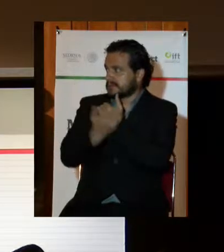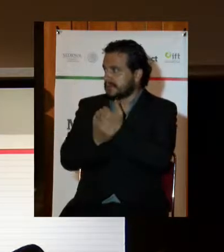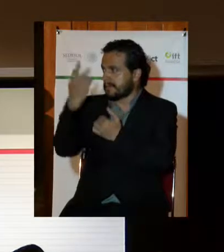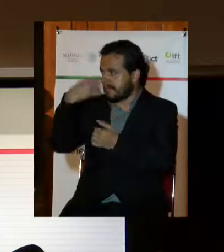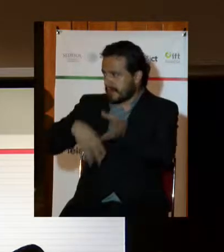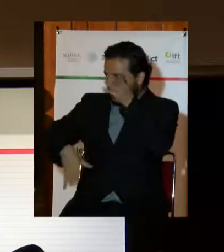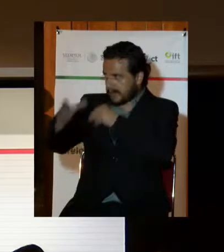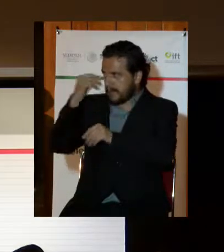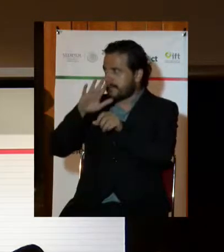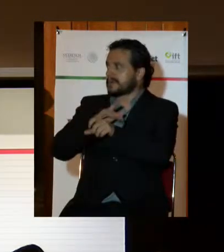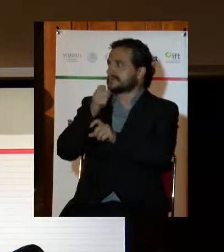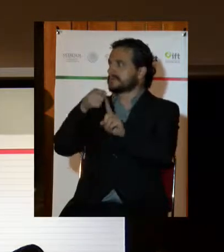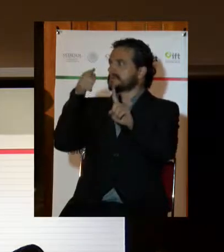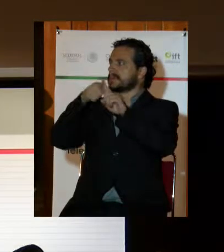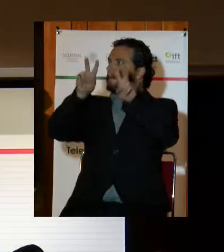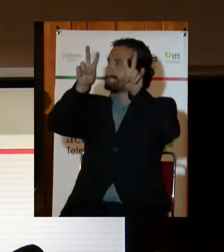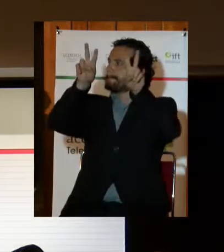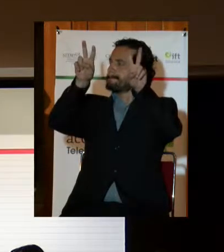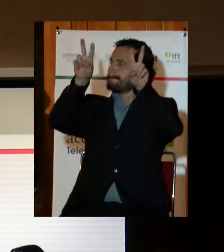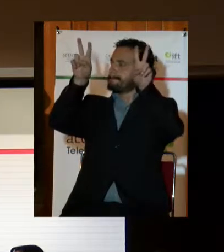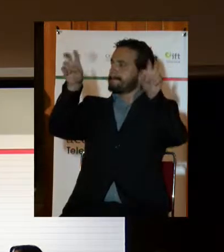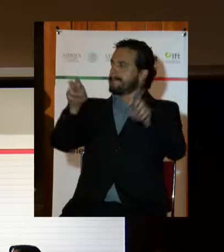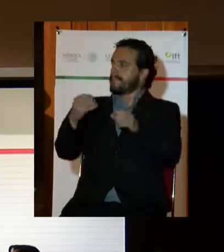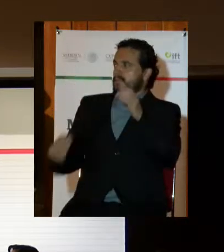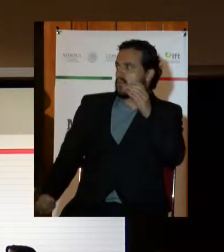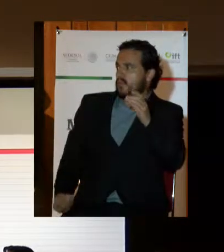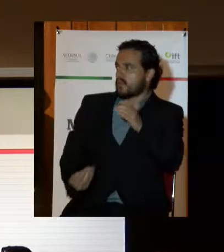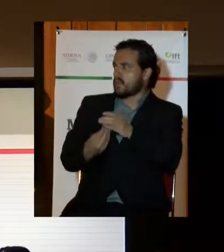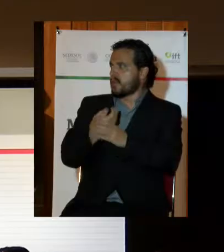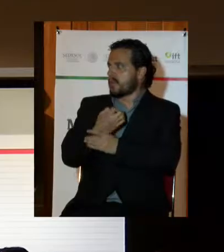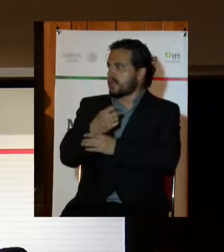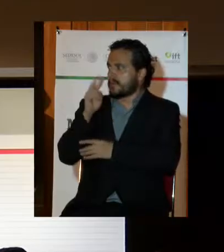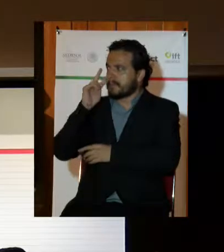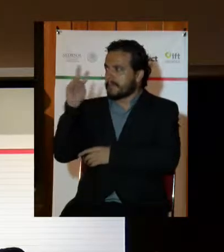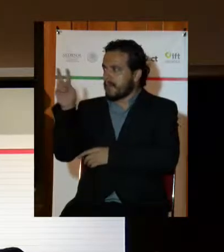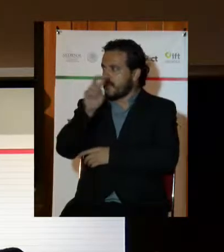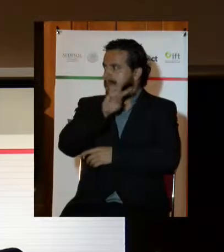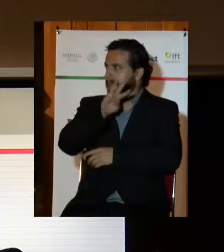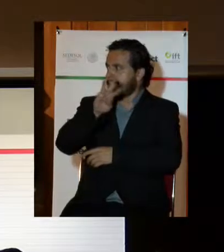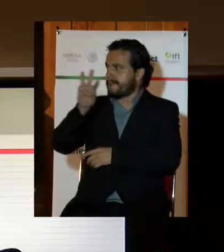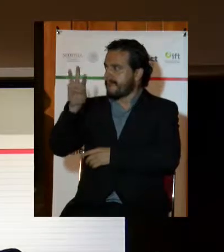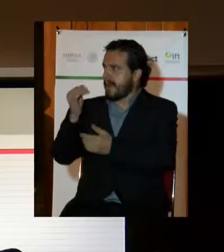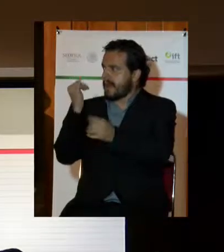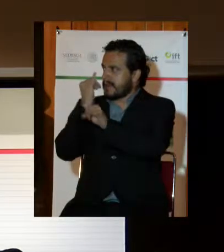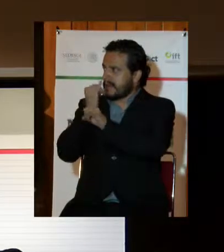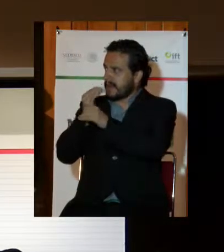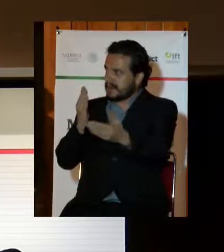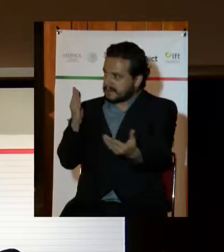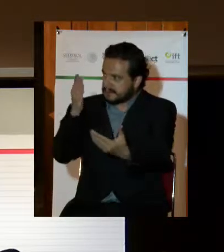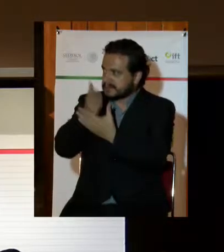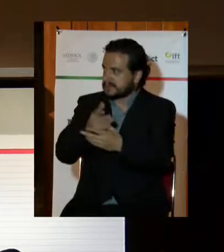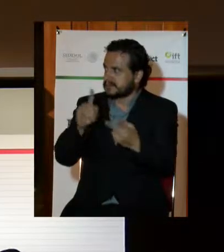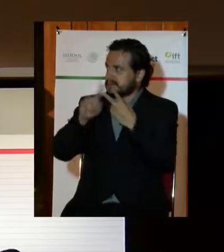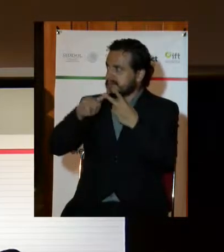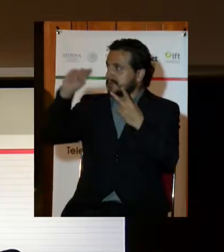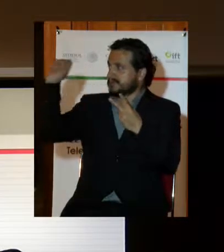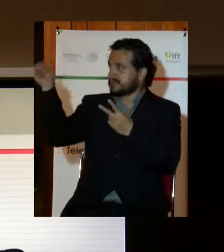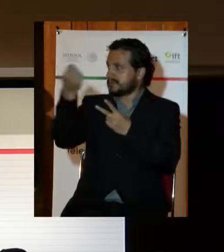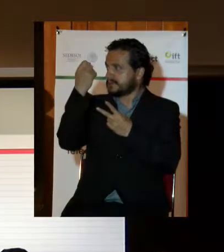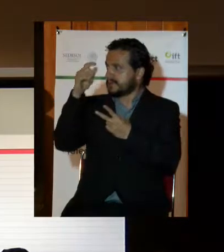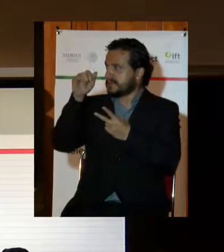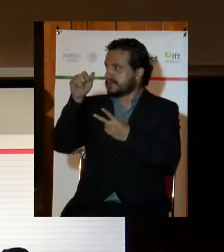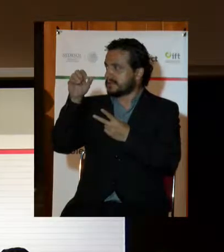Entonces, si vemos pocos portales accesibles, si vemos pocas condiciones de accesibilidad en las TICs, muchas veces es por falta de conocimiento de